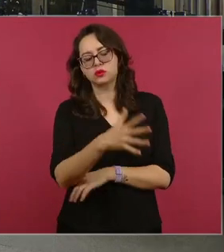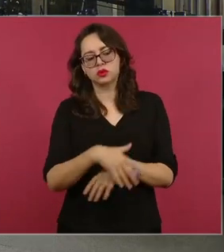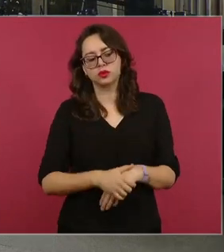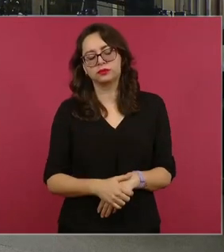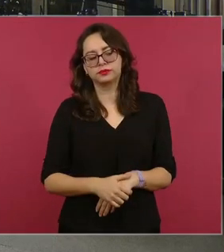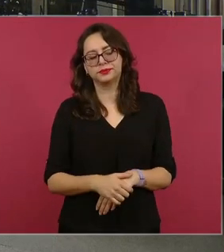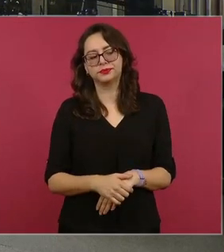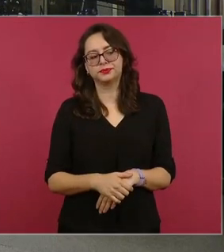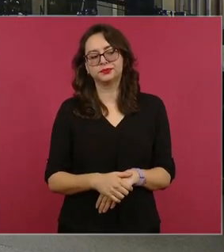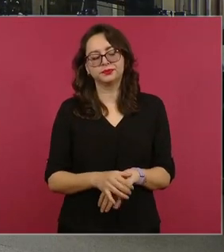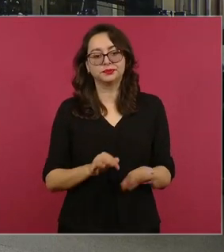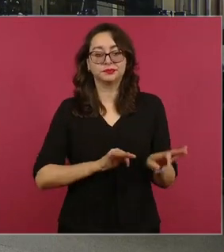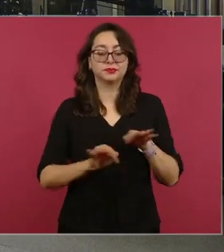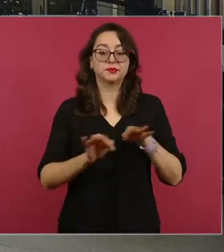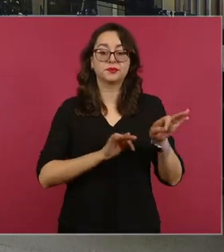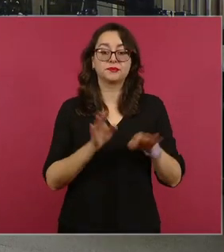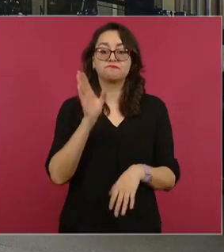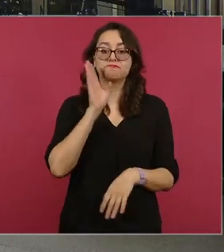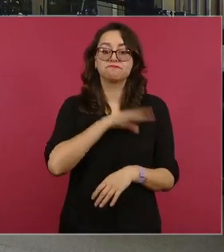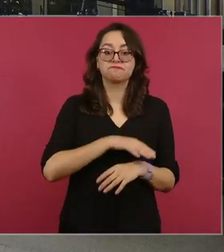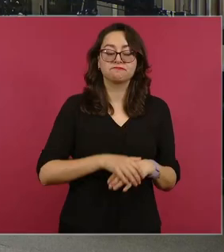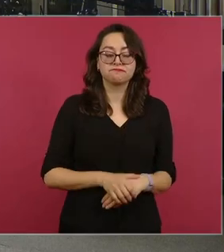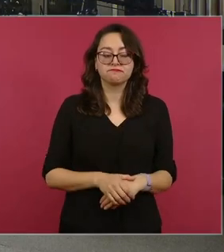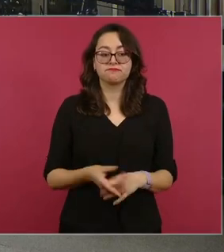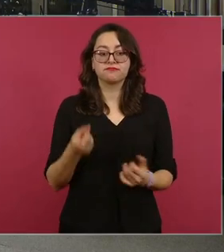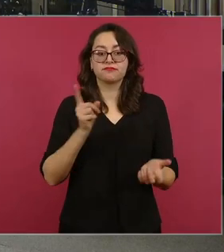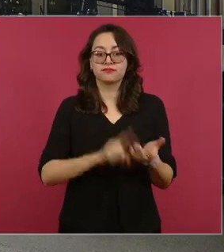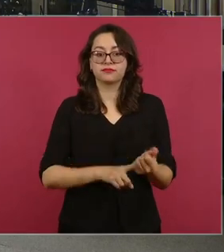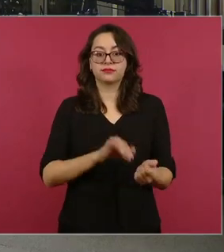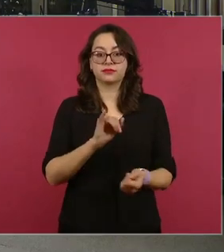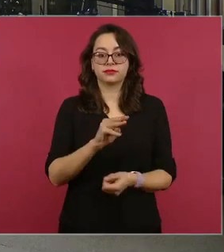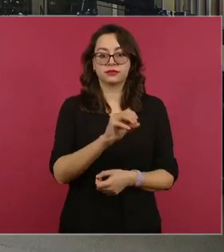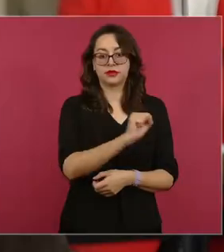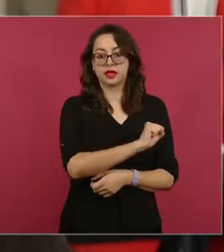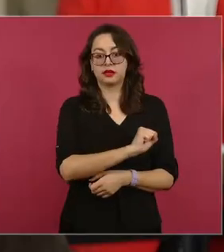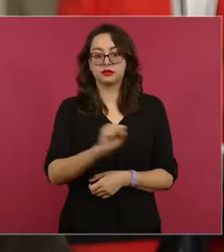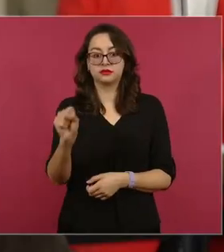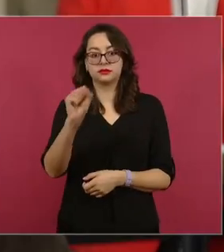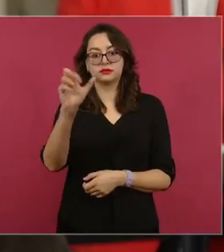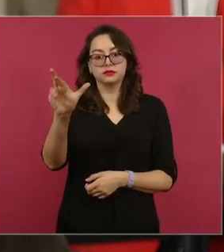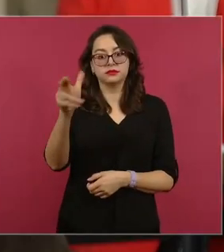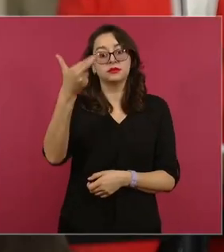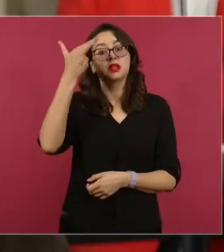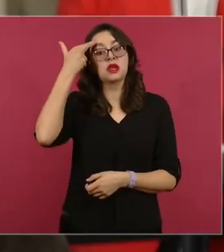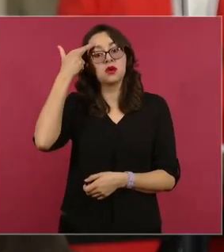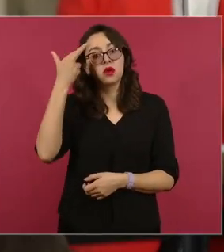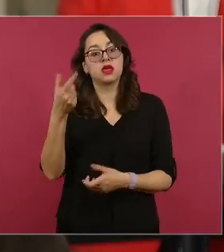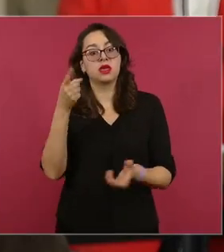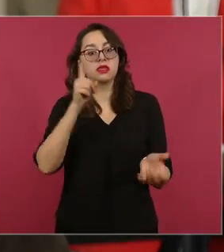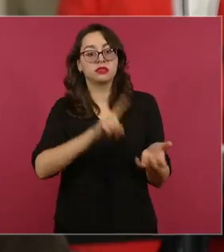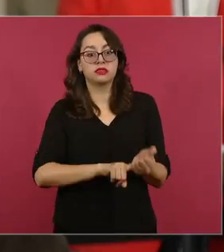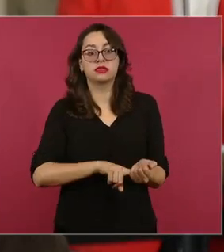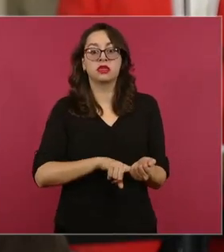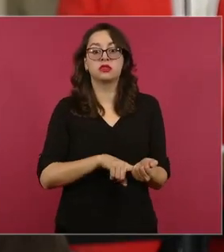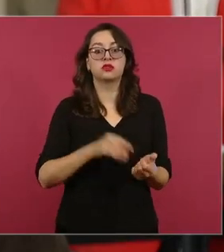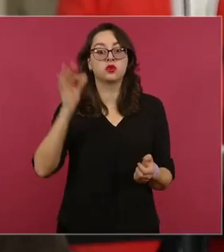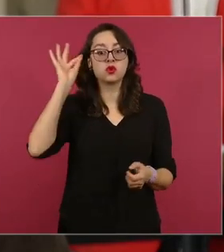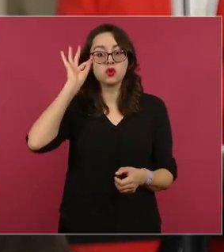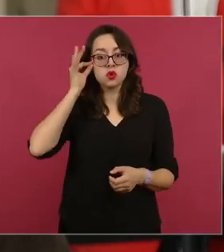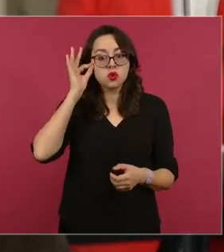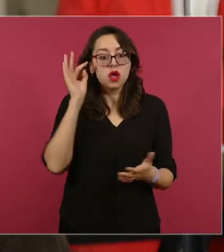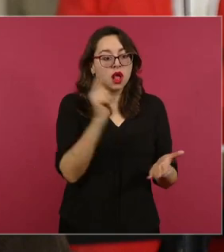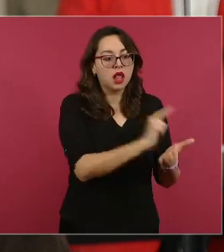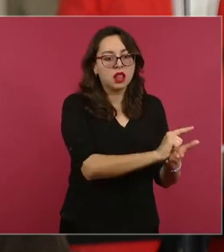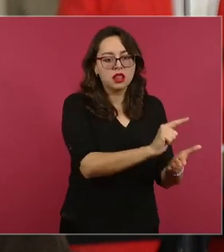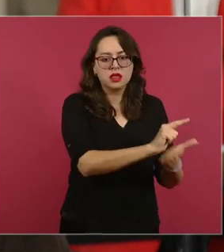Social, usted recordará el caso del famoso y conocido el SAR de la limpieza. Estas empresas que brindan servicio, obviamente,